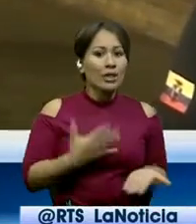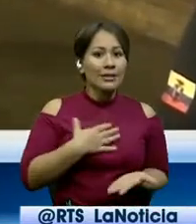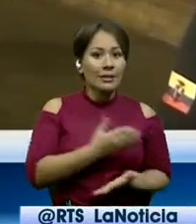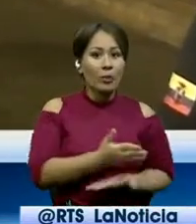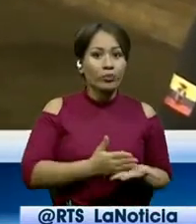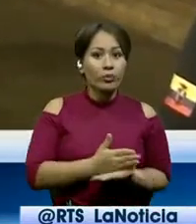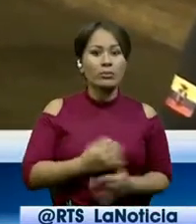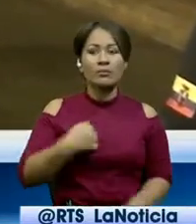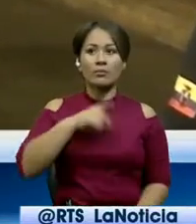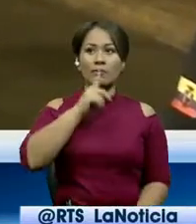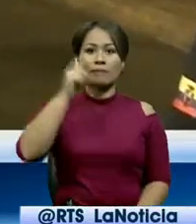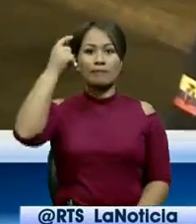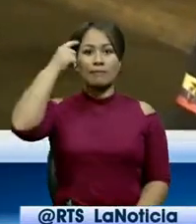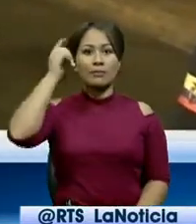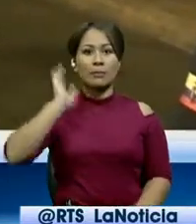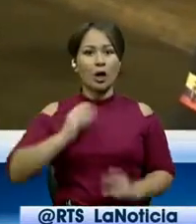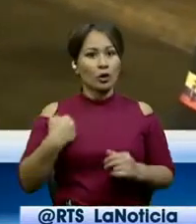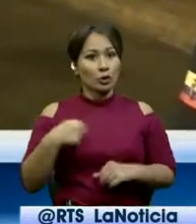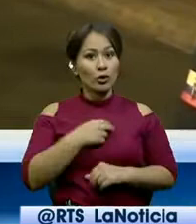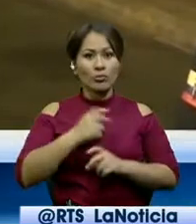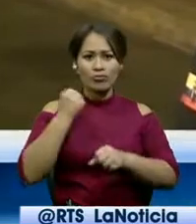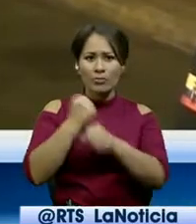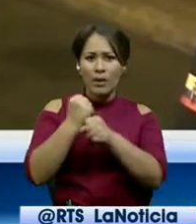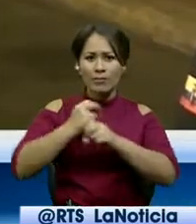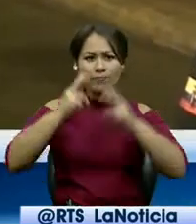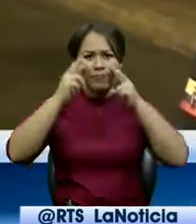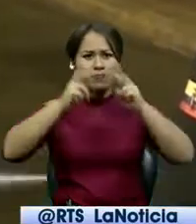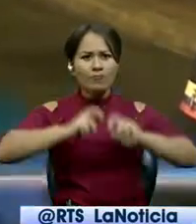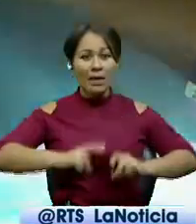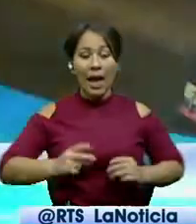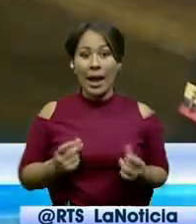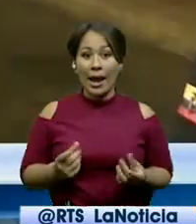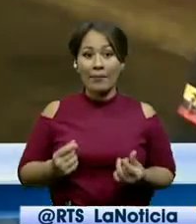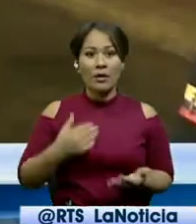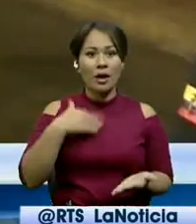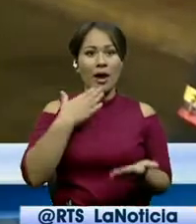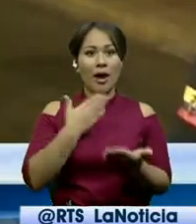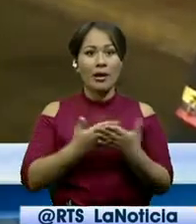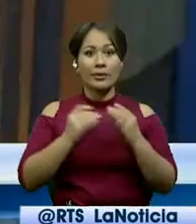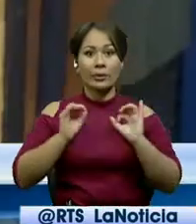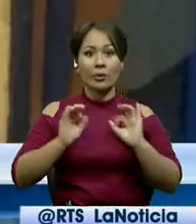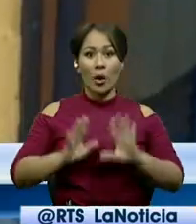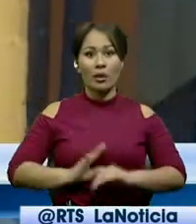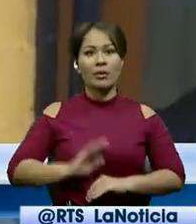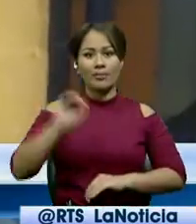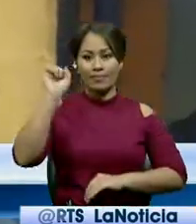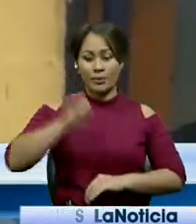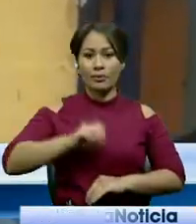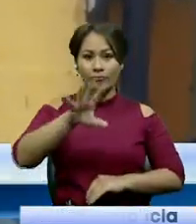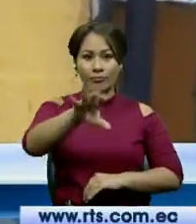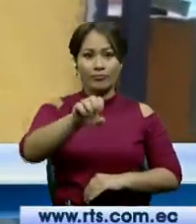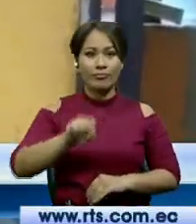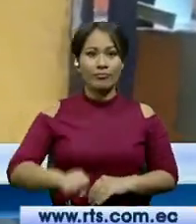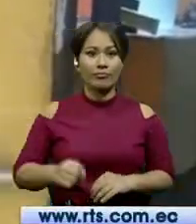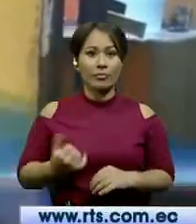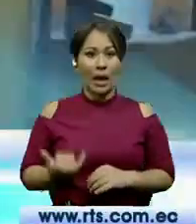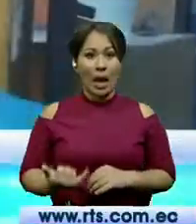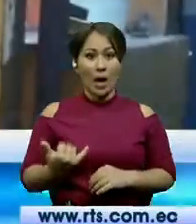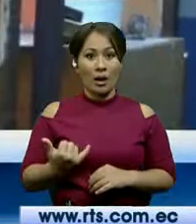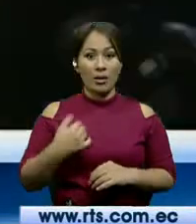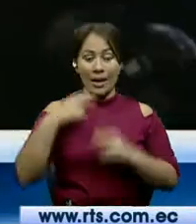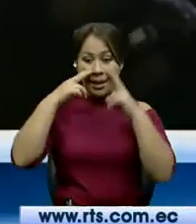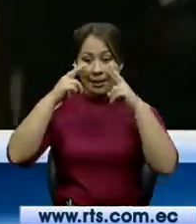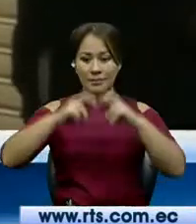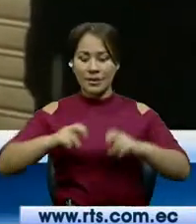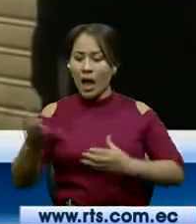el operativo fue inmediato. Gracias a eso se logró detener al ciudadano. Ahora se realizó la reconstrucción de los